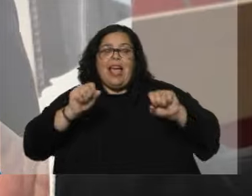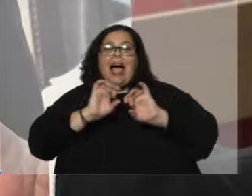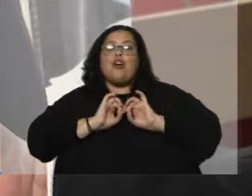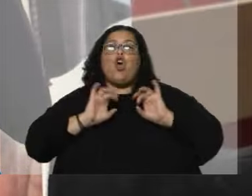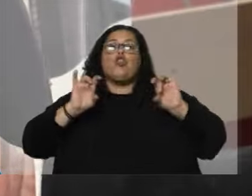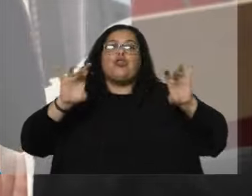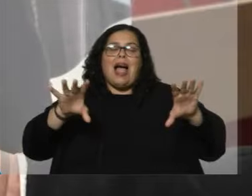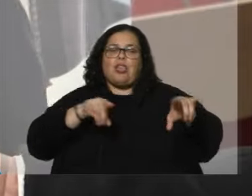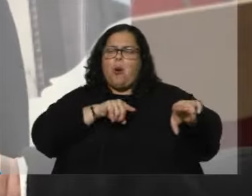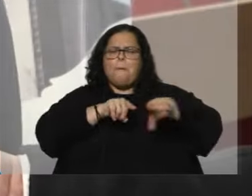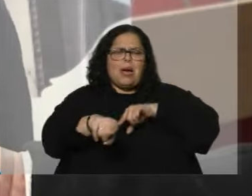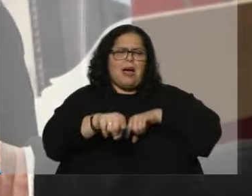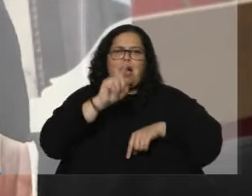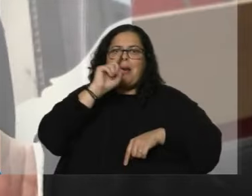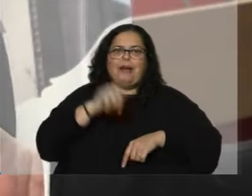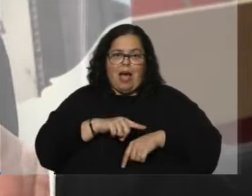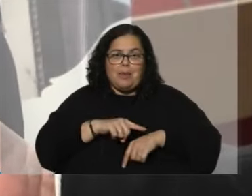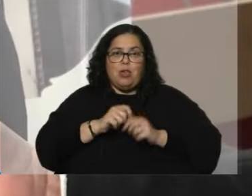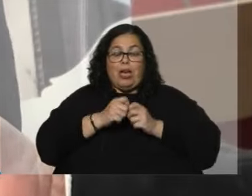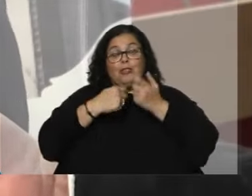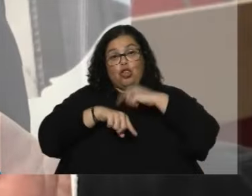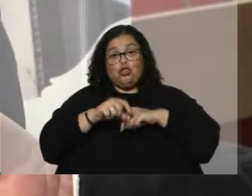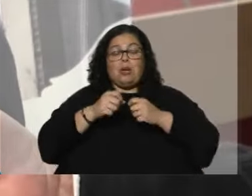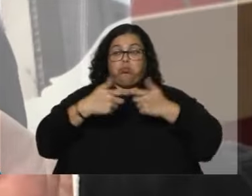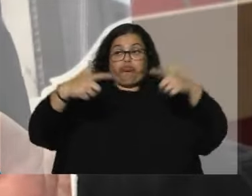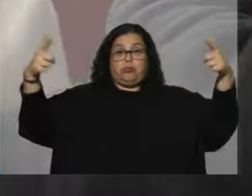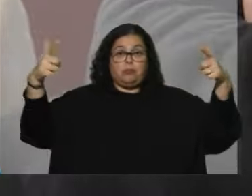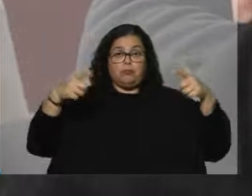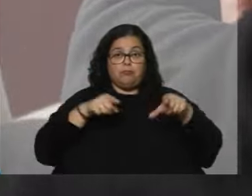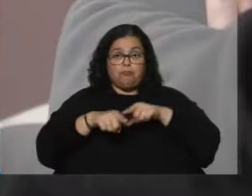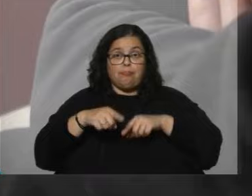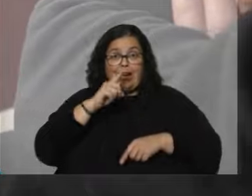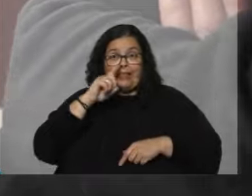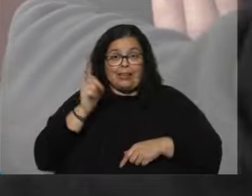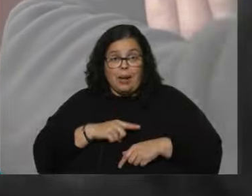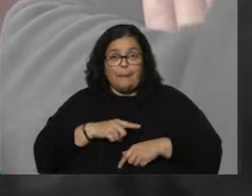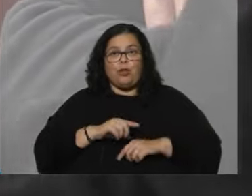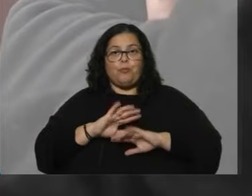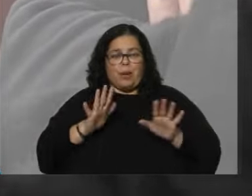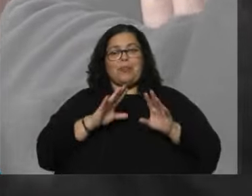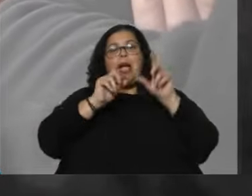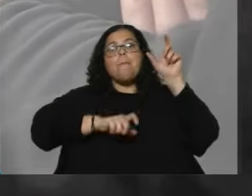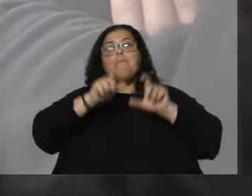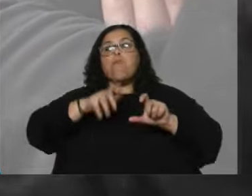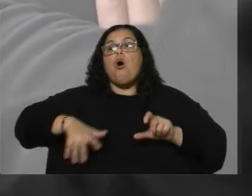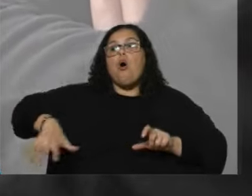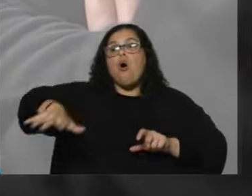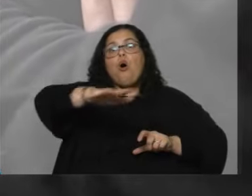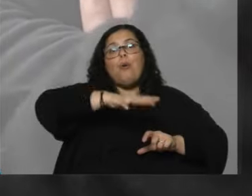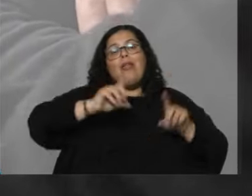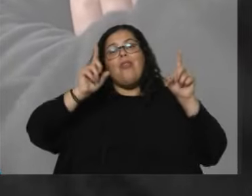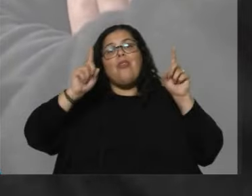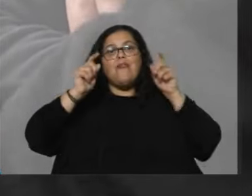el anterior, y eso obviamente genera una explosión de casos mucho más rápido que el anterior. La población tiene que estar alerta a la situación y